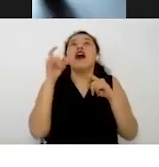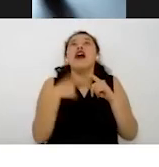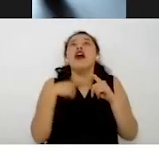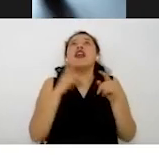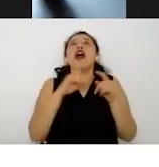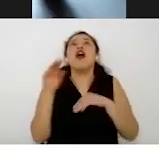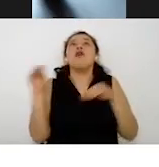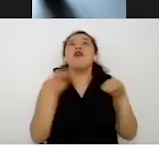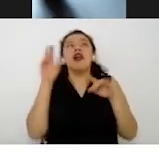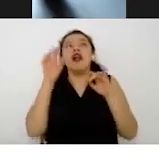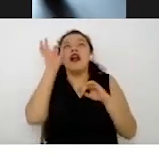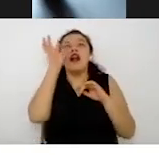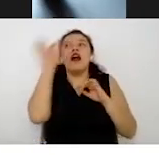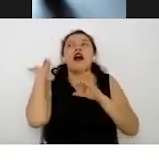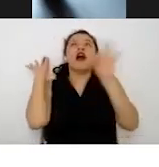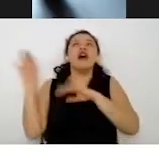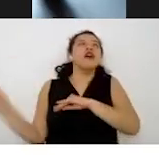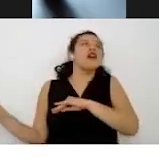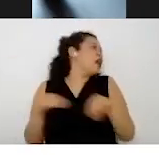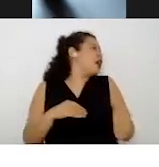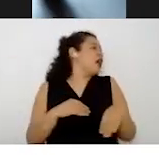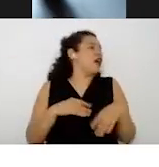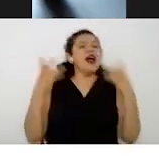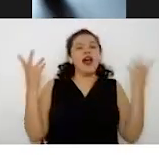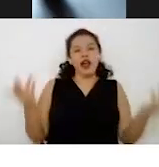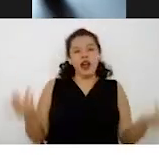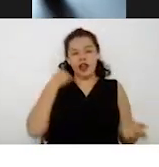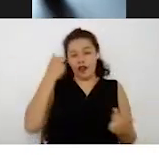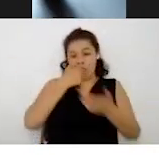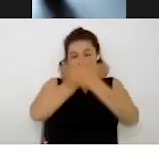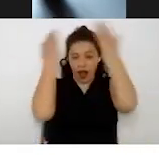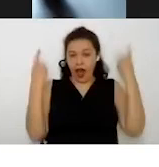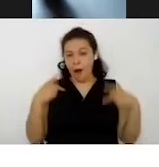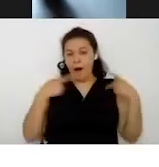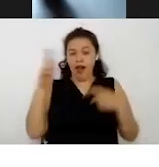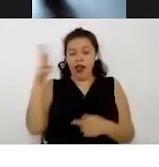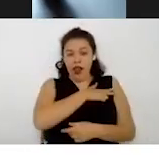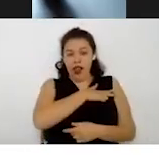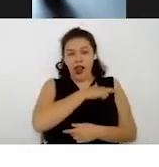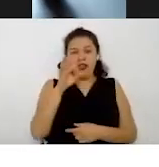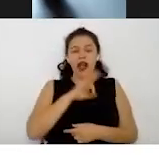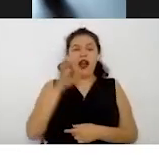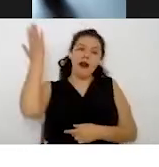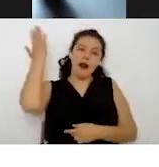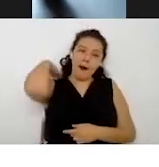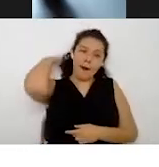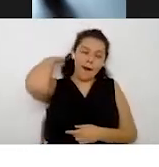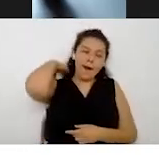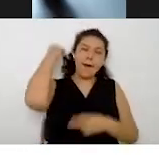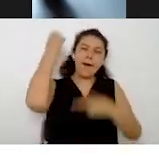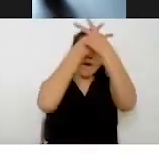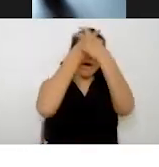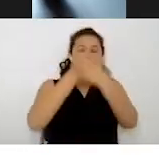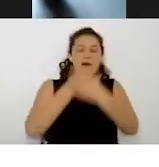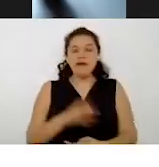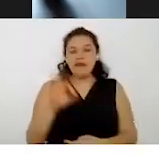movimiento, instintivamente va a buscar moverse. Entonces, yo no sé si la persona está lastimada, por ejemplo, a lo mejor de las cervicales. Entonces,